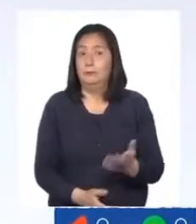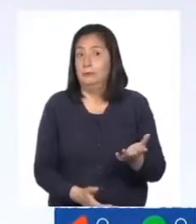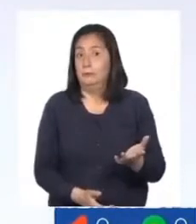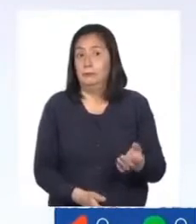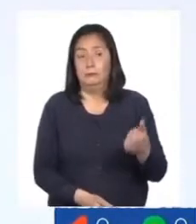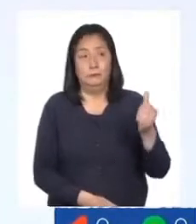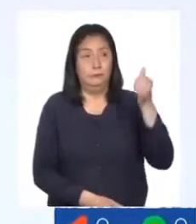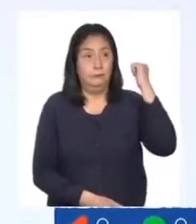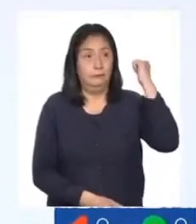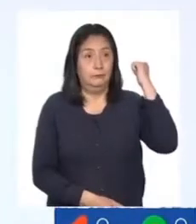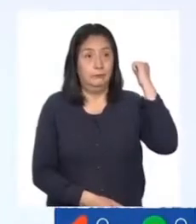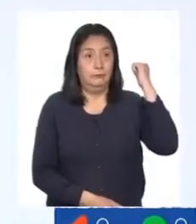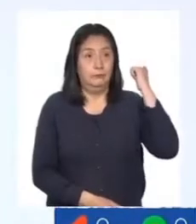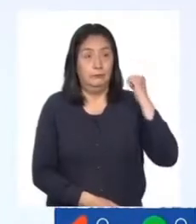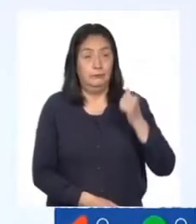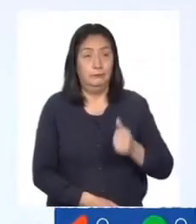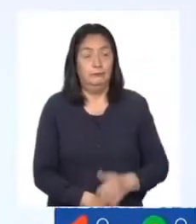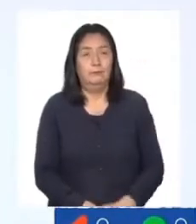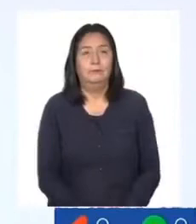¡Hacia atrás!